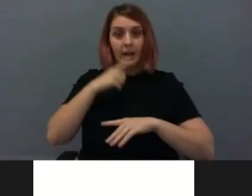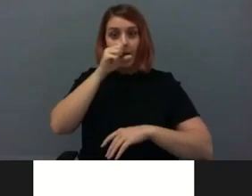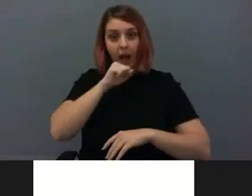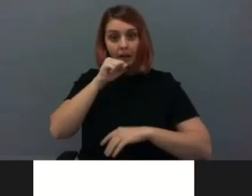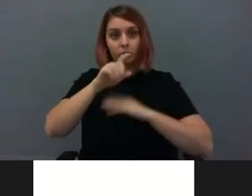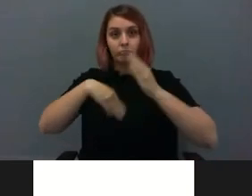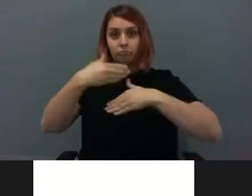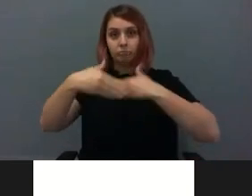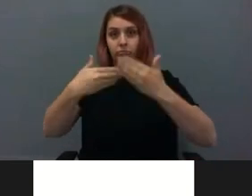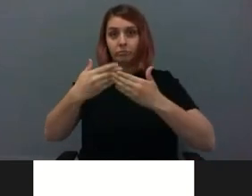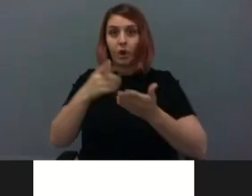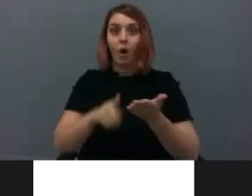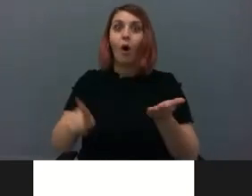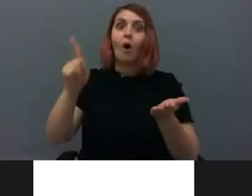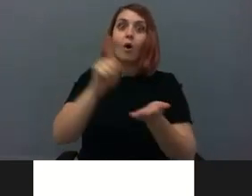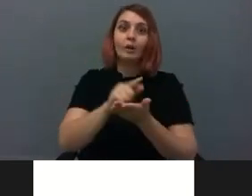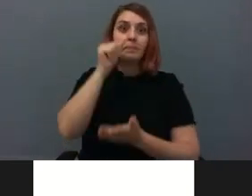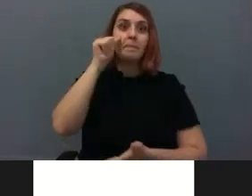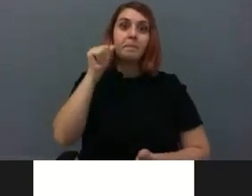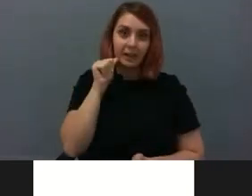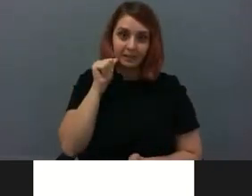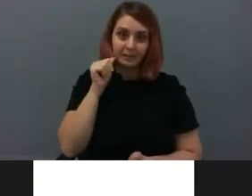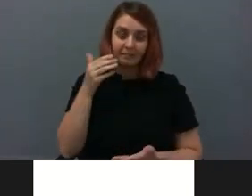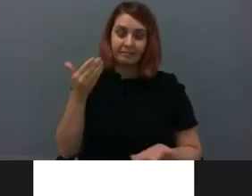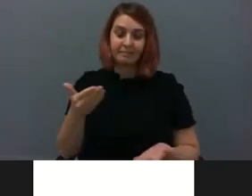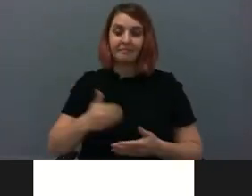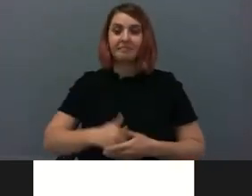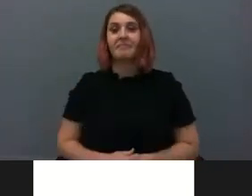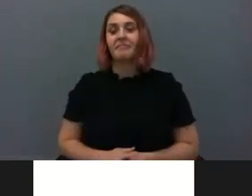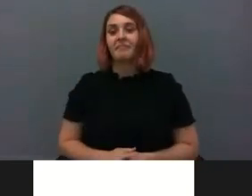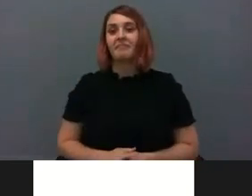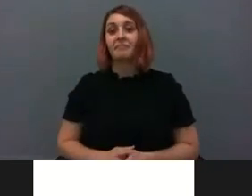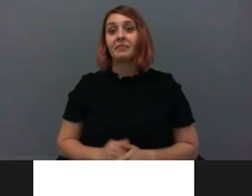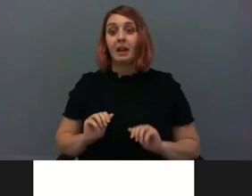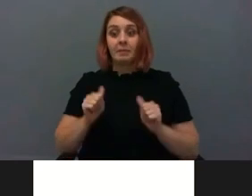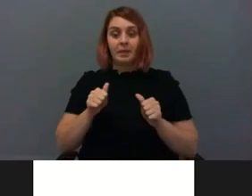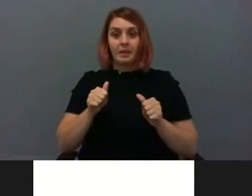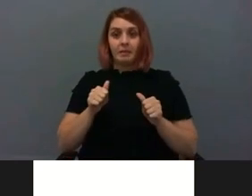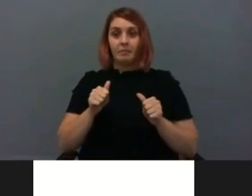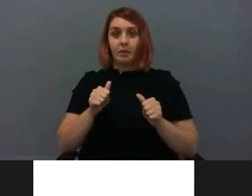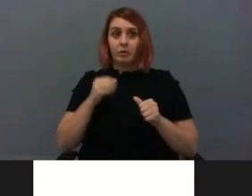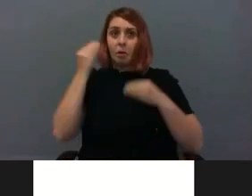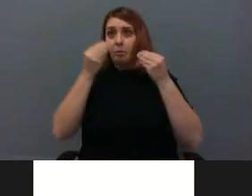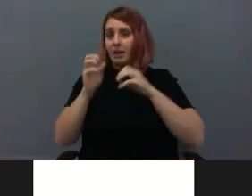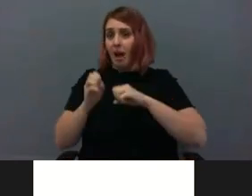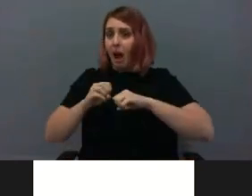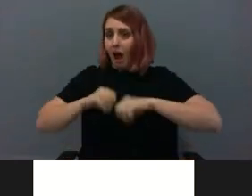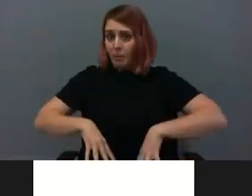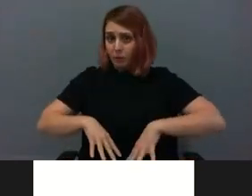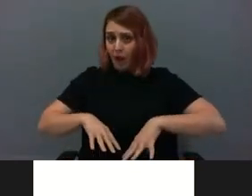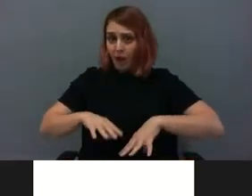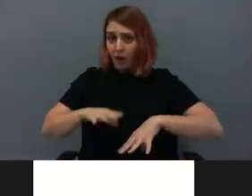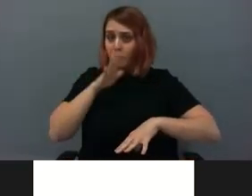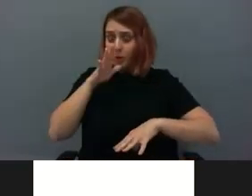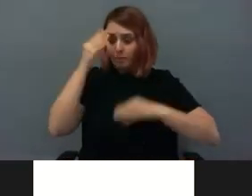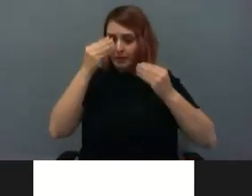y me quedo nuevamente embarazada. Yo en un principio hasta quise abortar porque veía que no